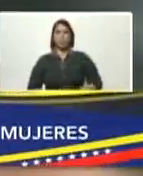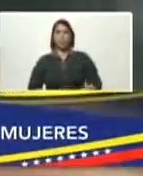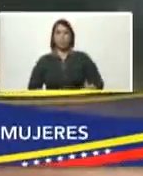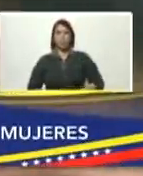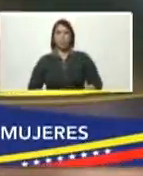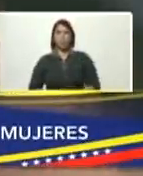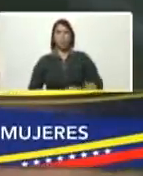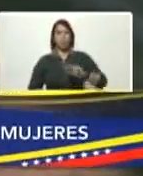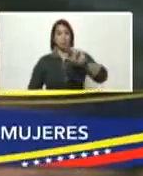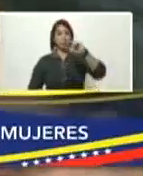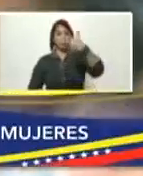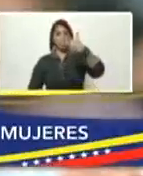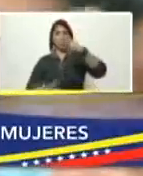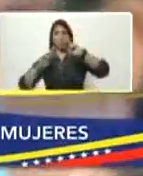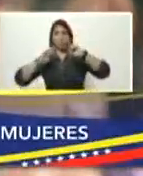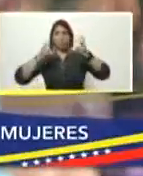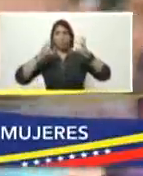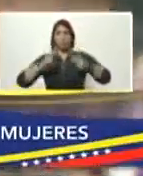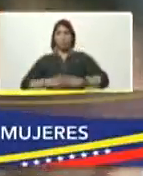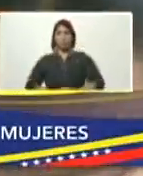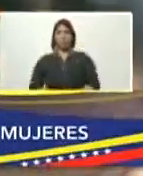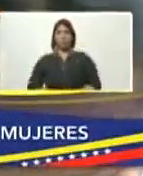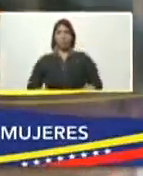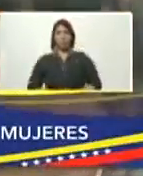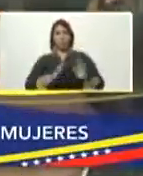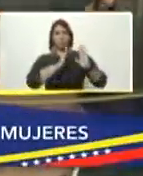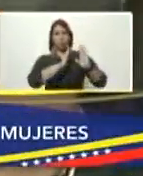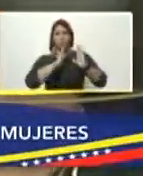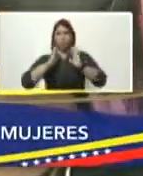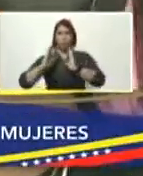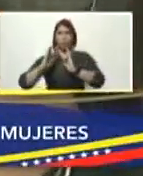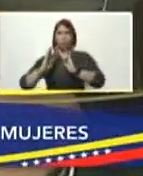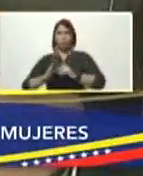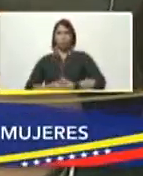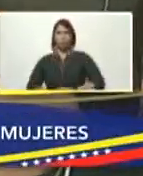Y el tercer punto, lo organizativo.